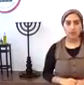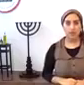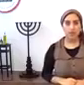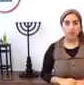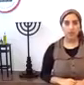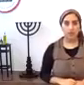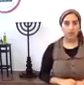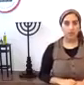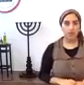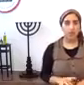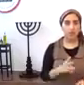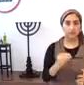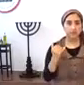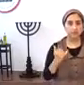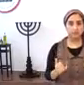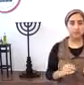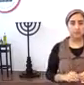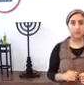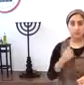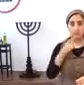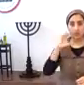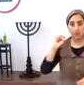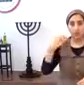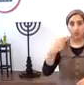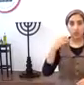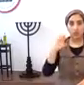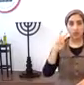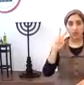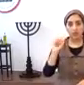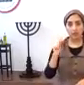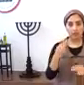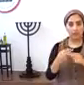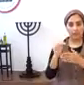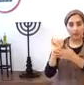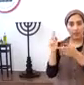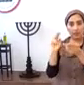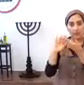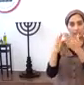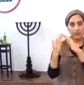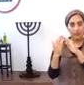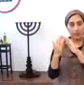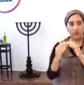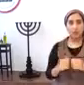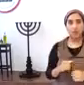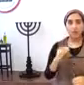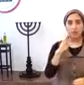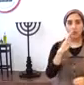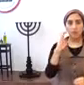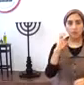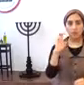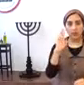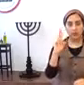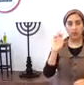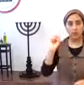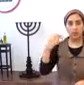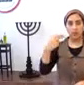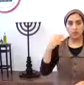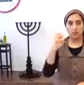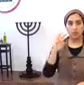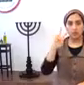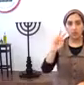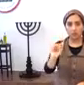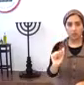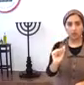Y lo llamó Sheba. Ahora, lo llamó Sheba por esta causa en nombre de aquellas ciudades Beersheba hasta este día.